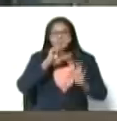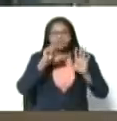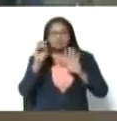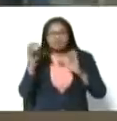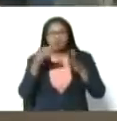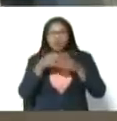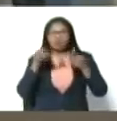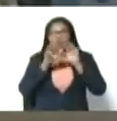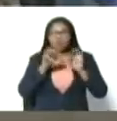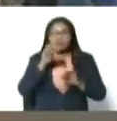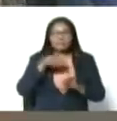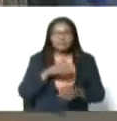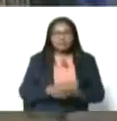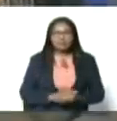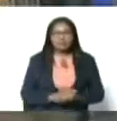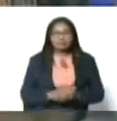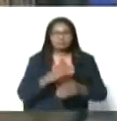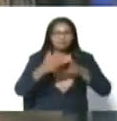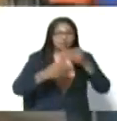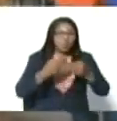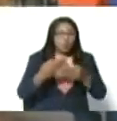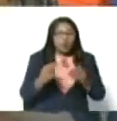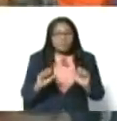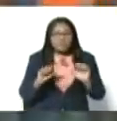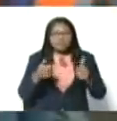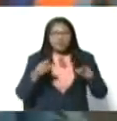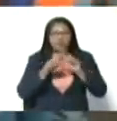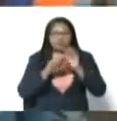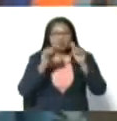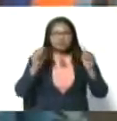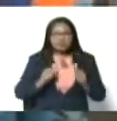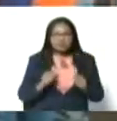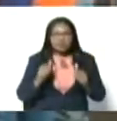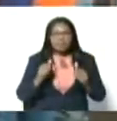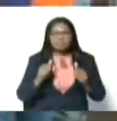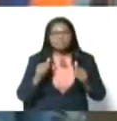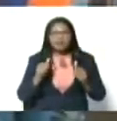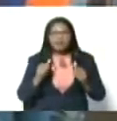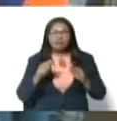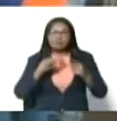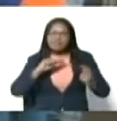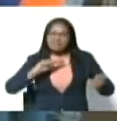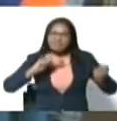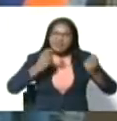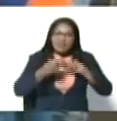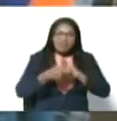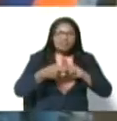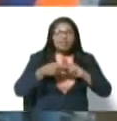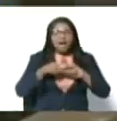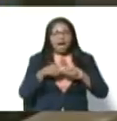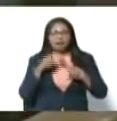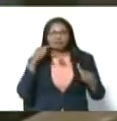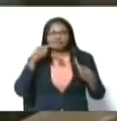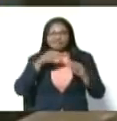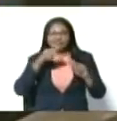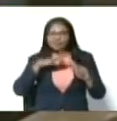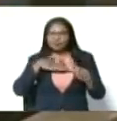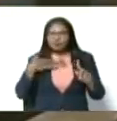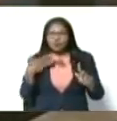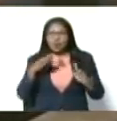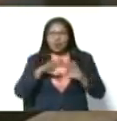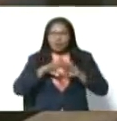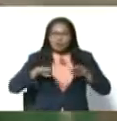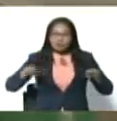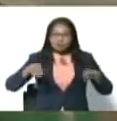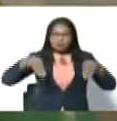centígrados, y luego, a partir de ahí, se alimenta un sistema de mesa de colada vertical que nos permite la obtención de los